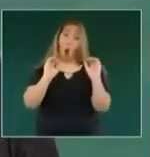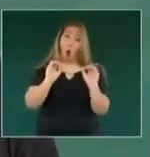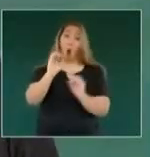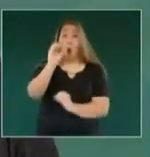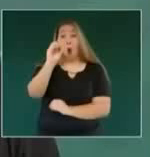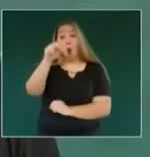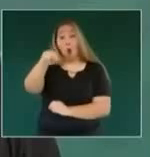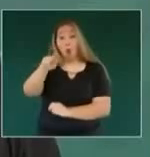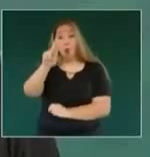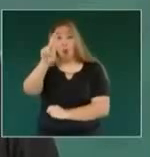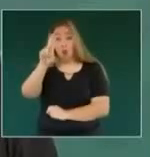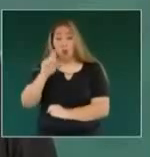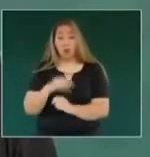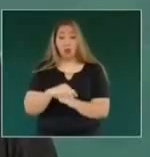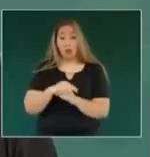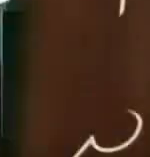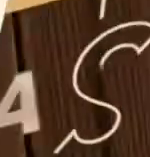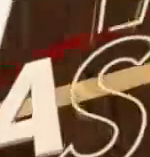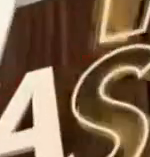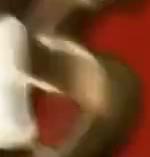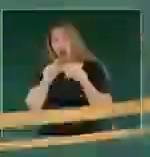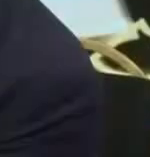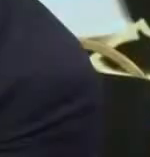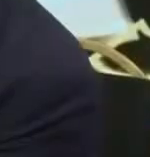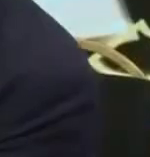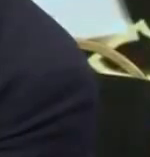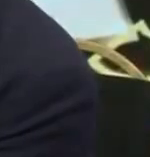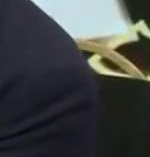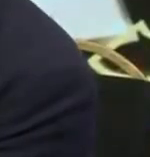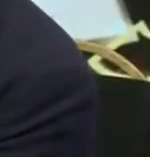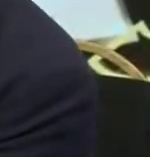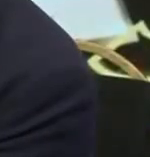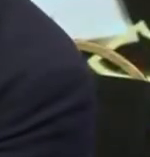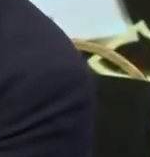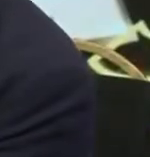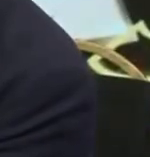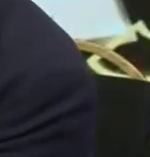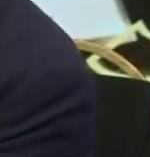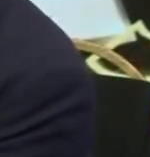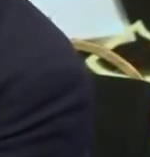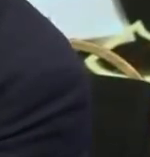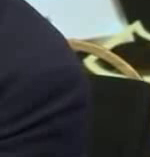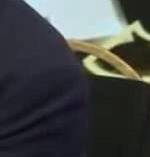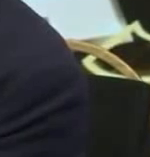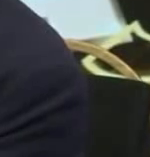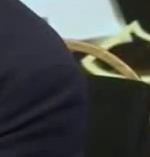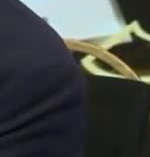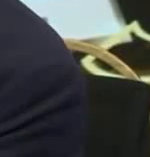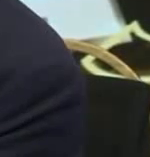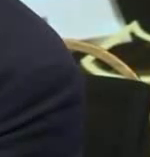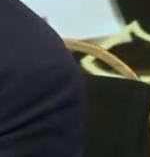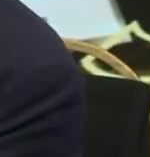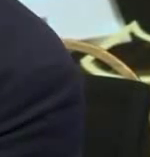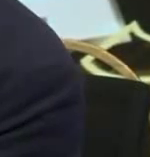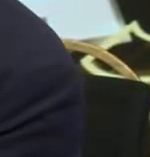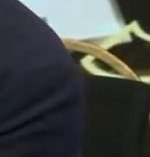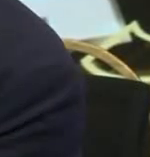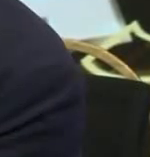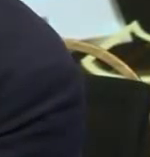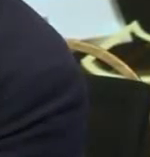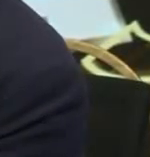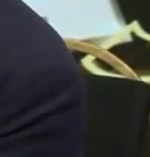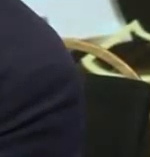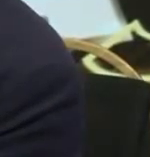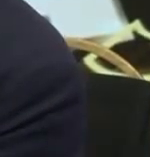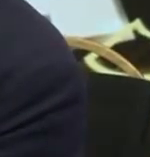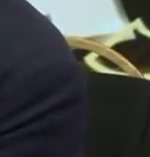todos podemos hacerlo. Tienen libertad para ir a cualquier organismo. El presidente aseguró